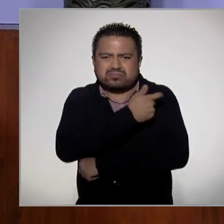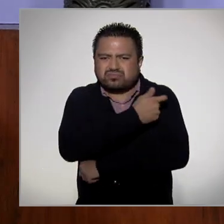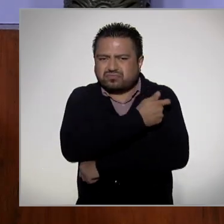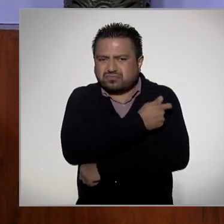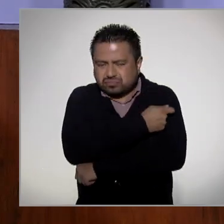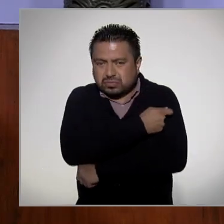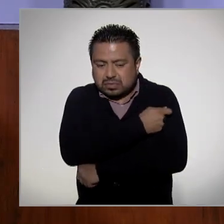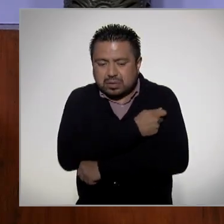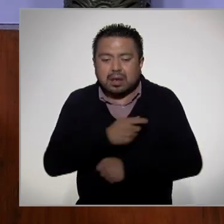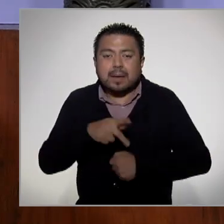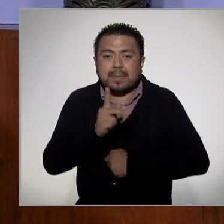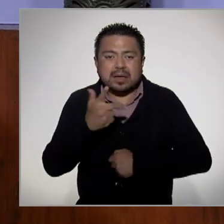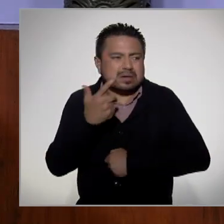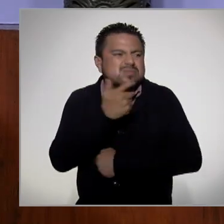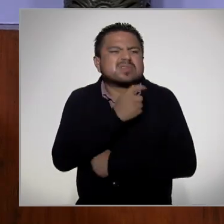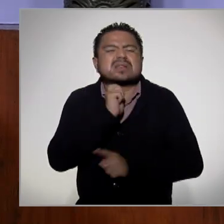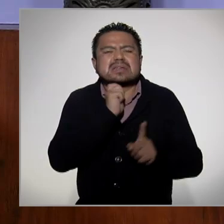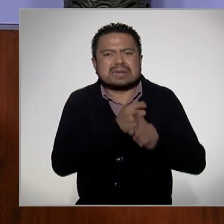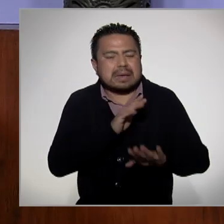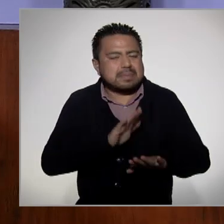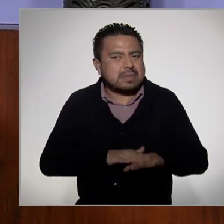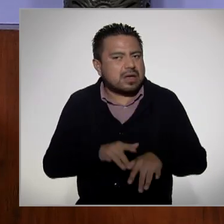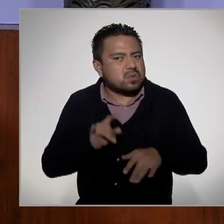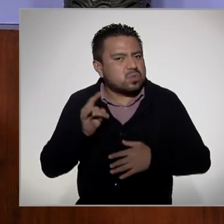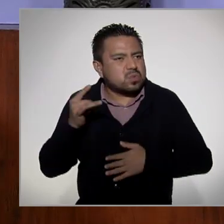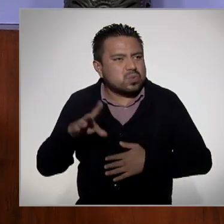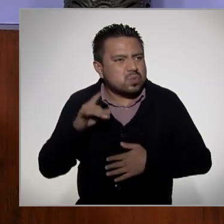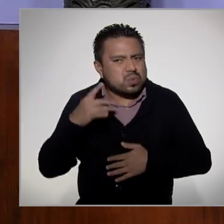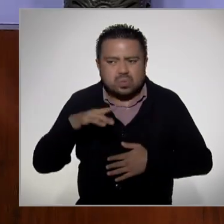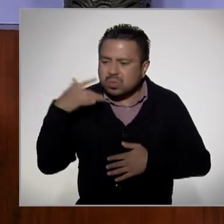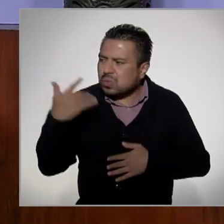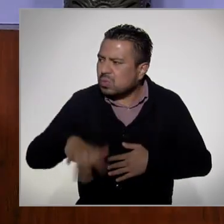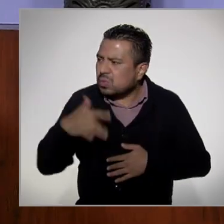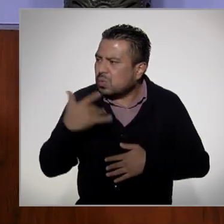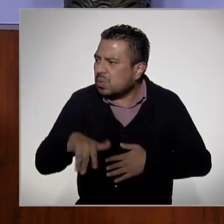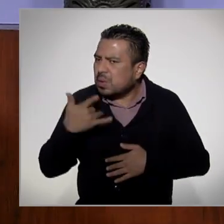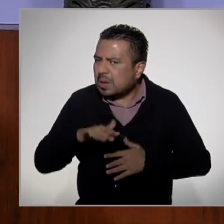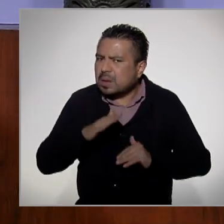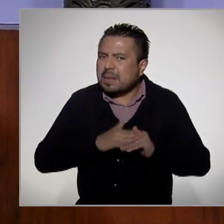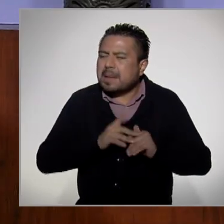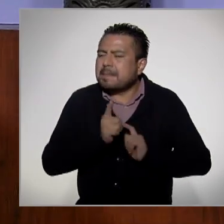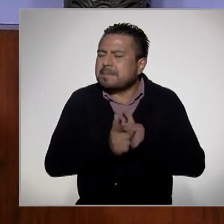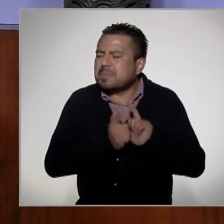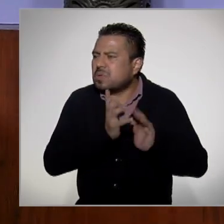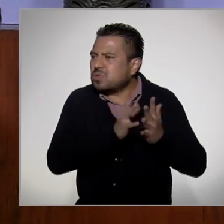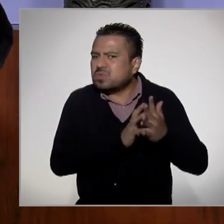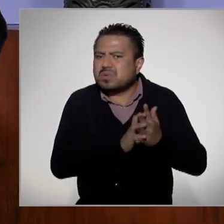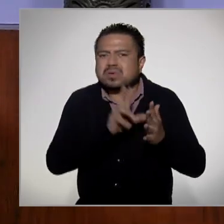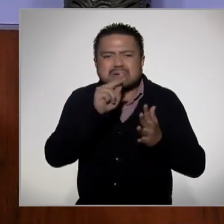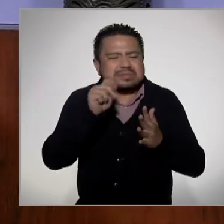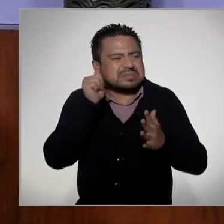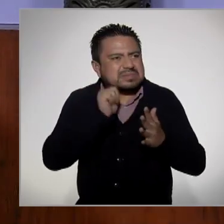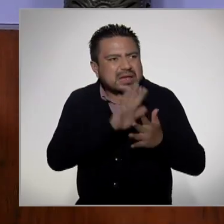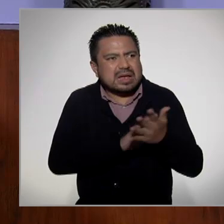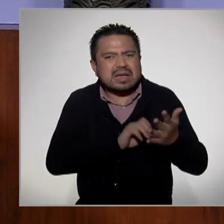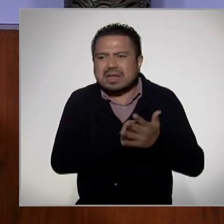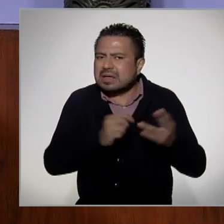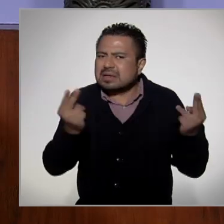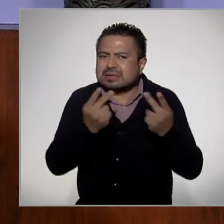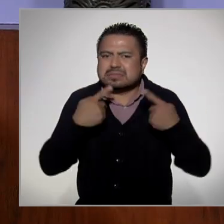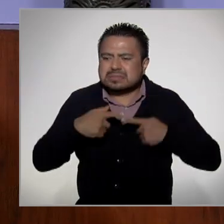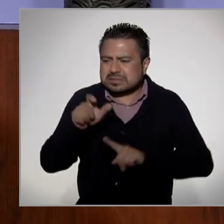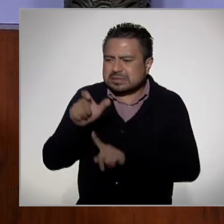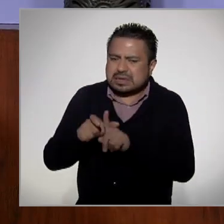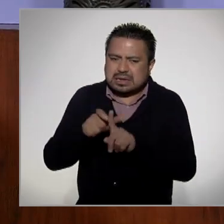encierro intramuscular es doloroso se absorbe mucho más lento y no siempre alcanzamos las necesidades del paciente